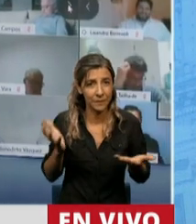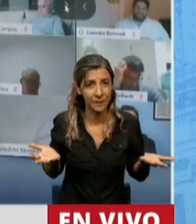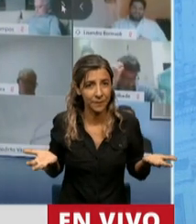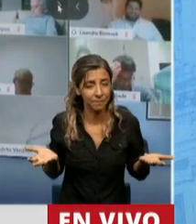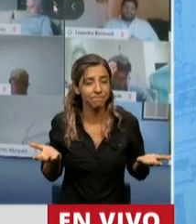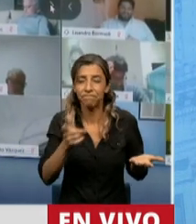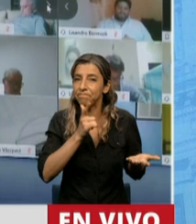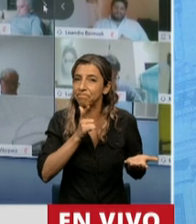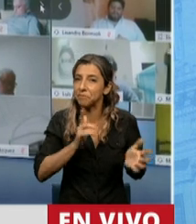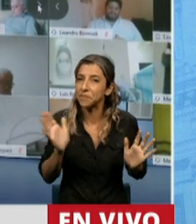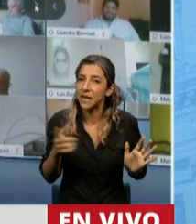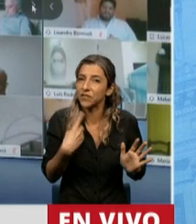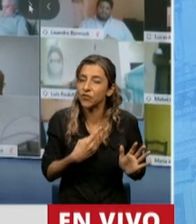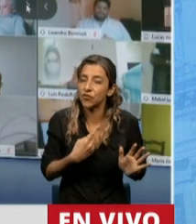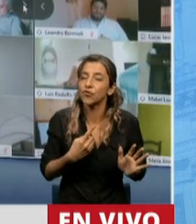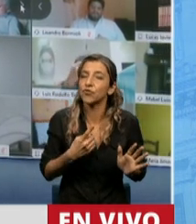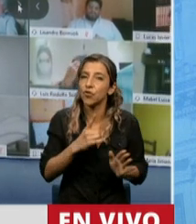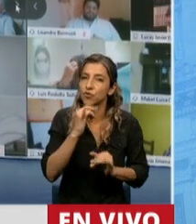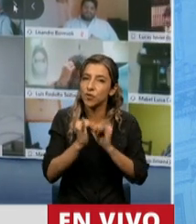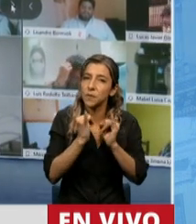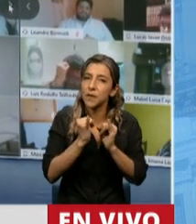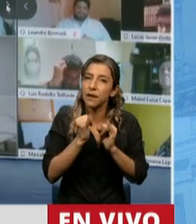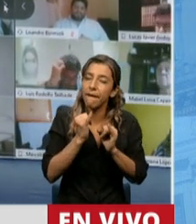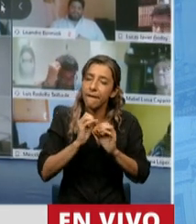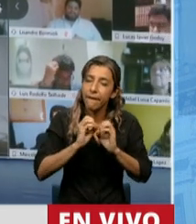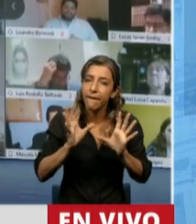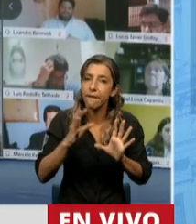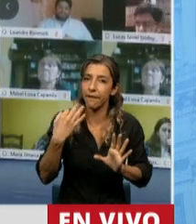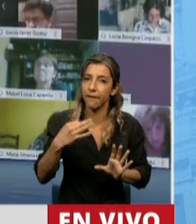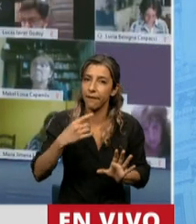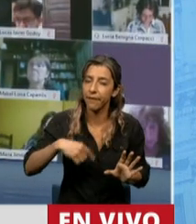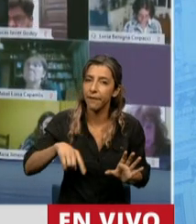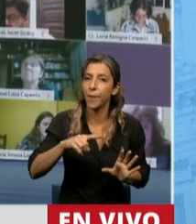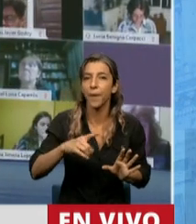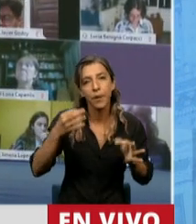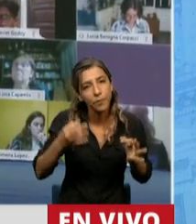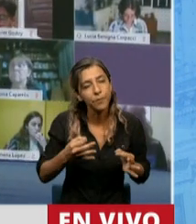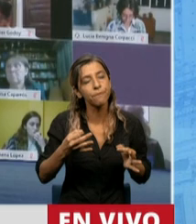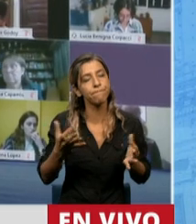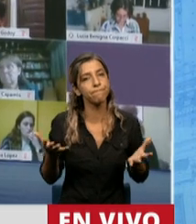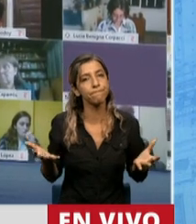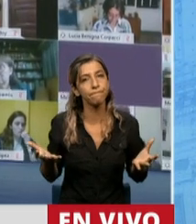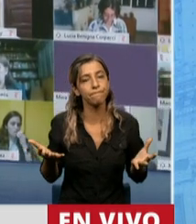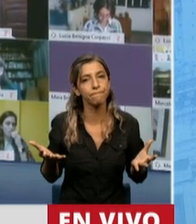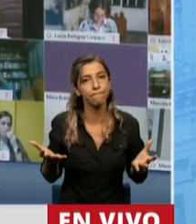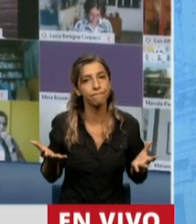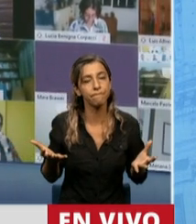hay que poner las cosas en su justo término este presidente eh Cuando